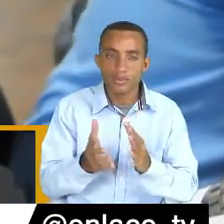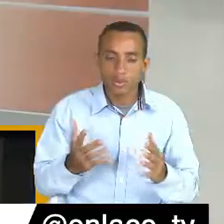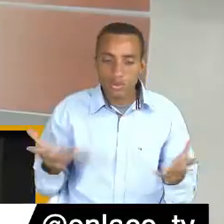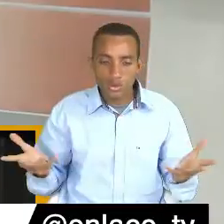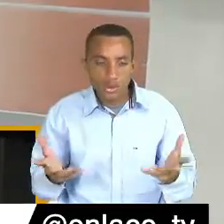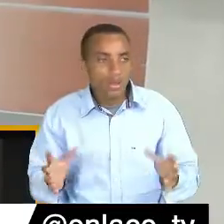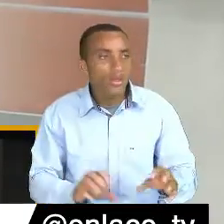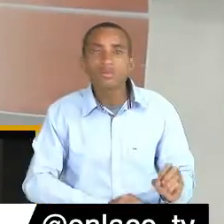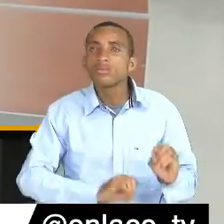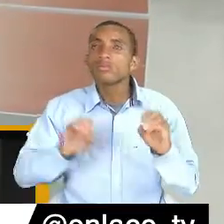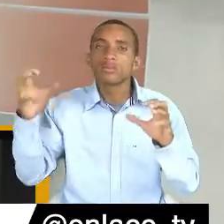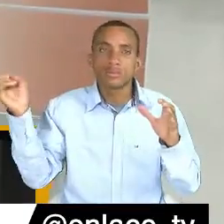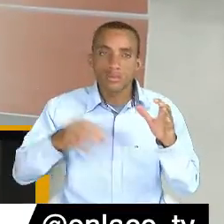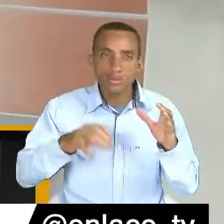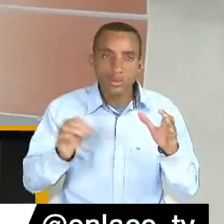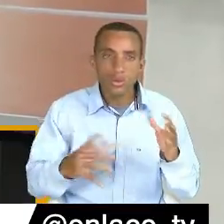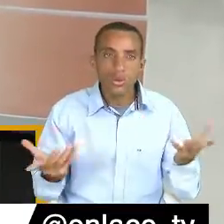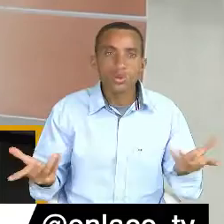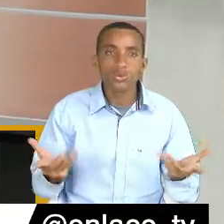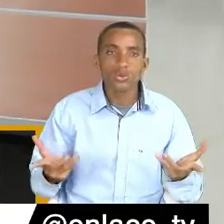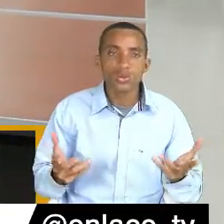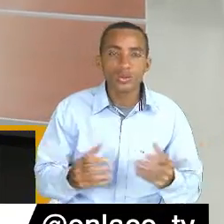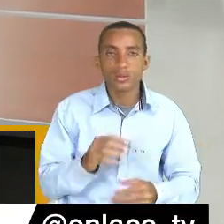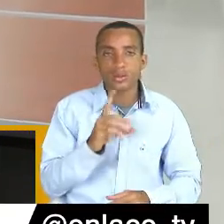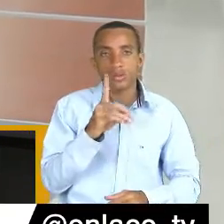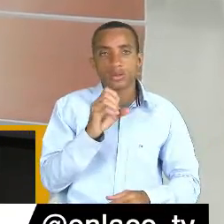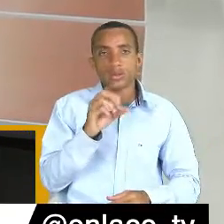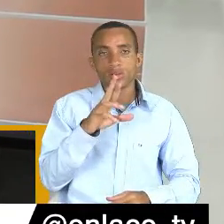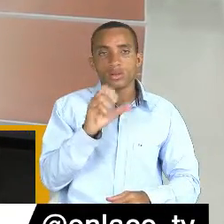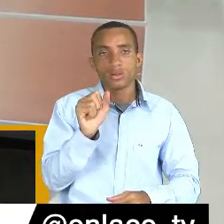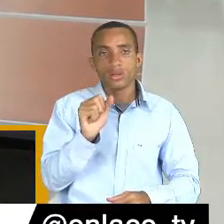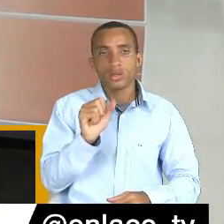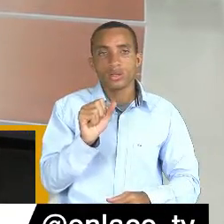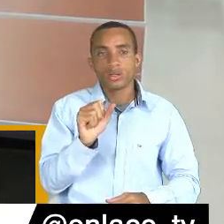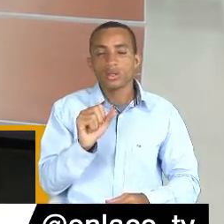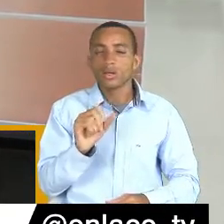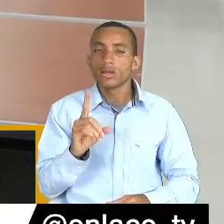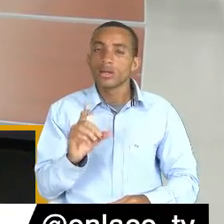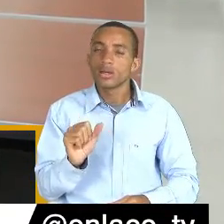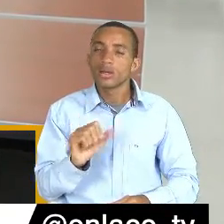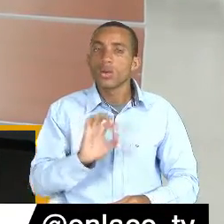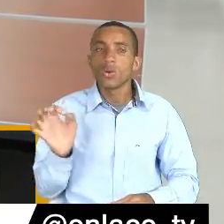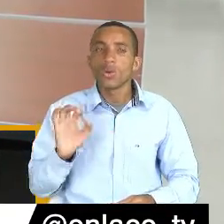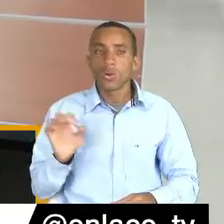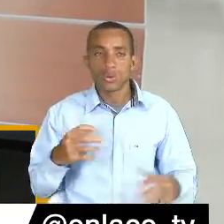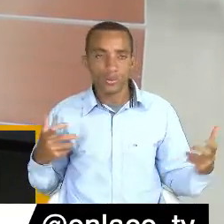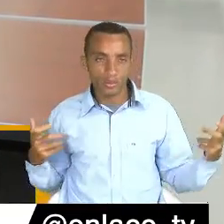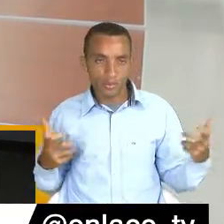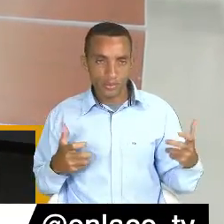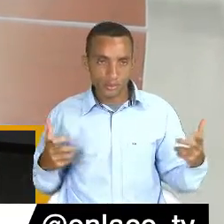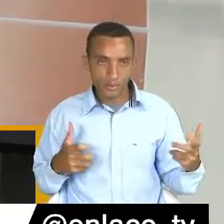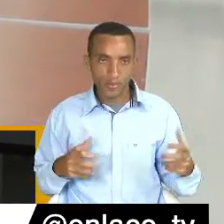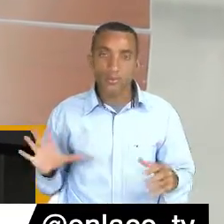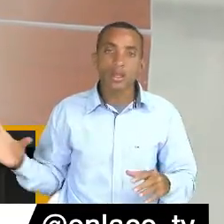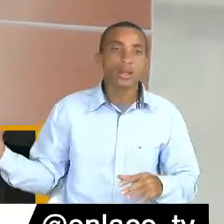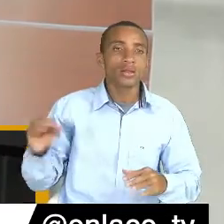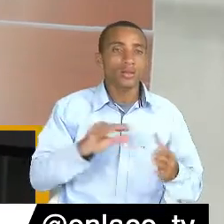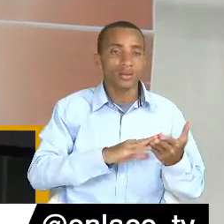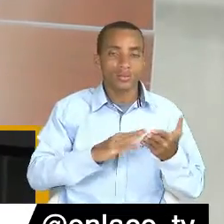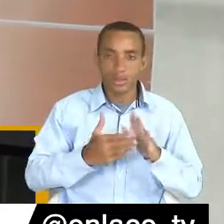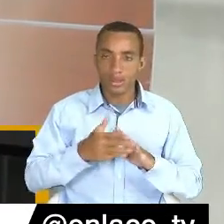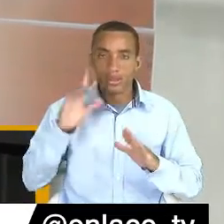a La Dorada o Valledupar. Además de eso, también se le pide a la comunidad que sea veedora de estos procesos, ya que